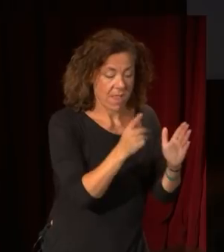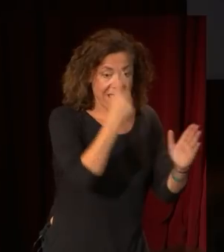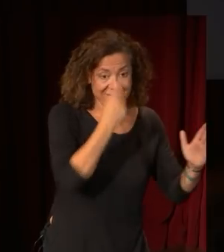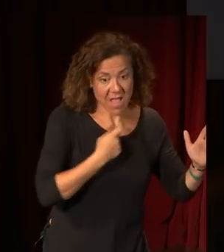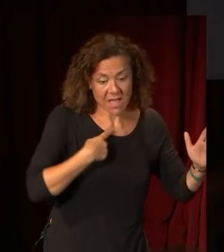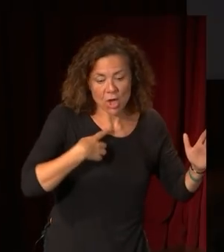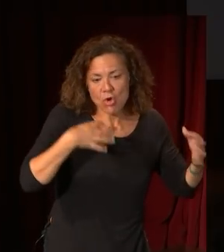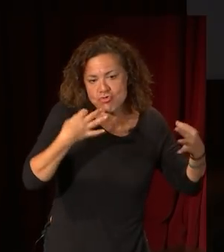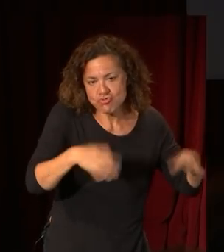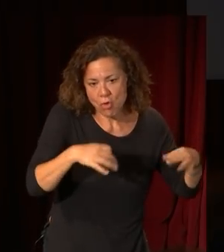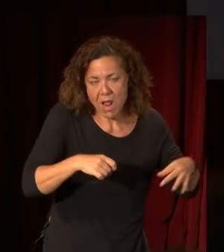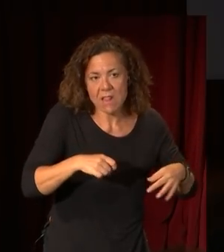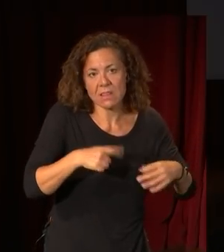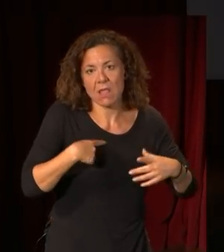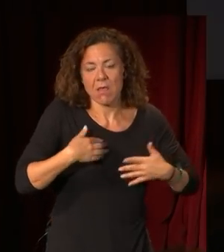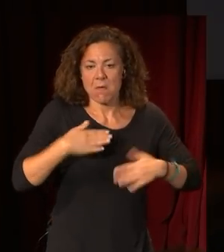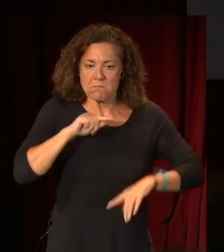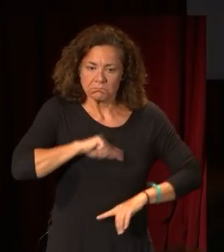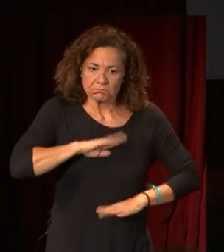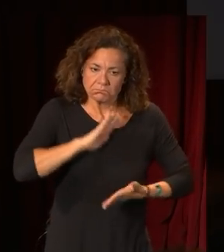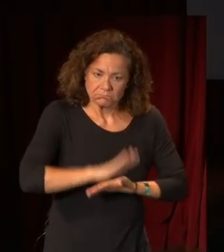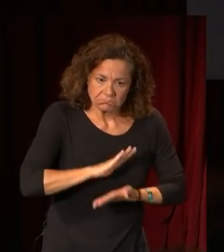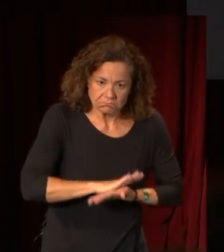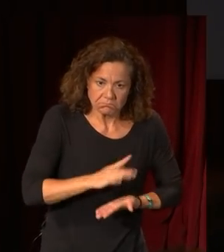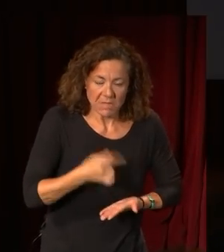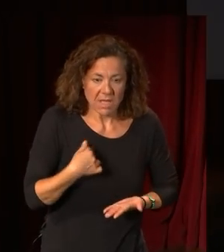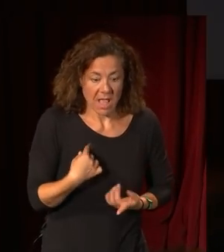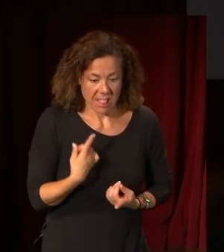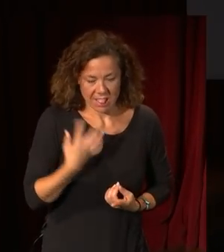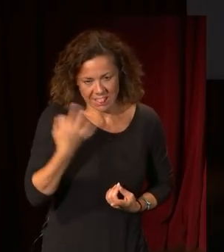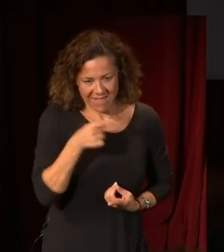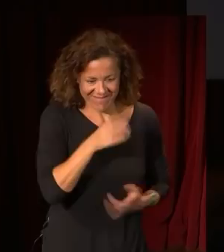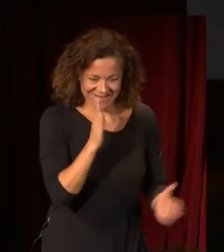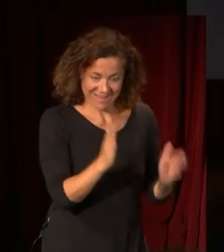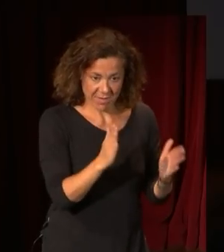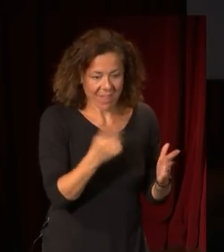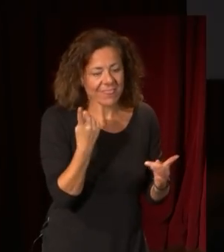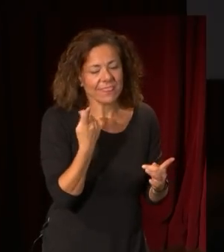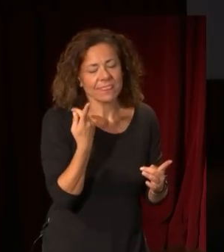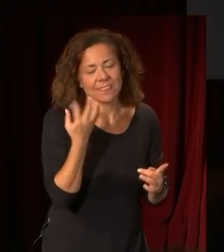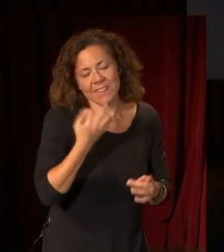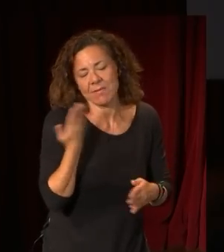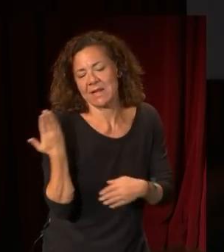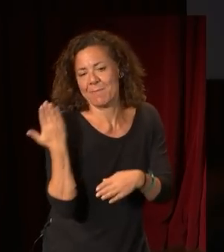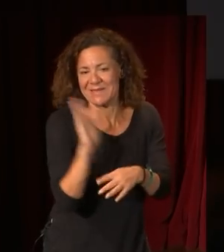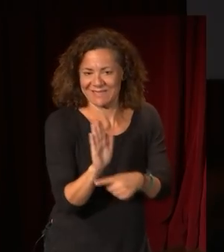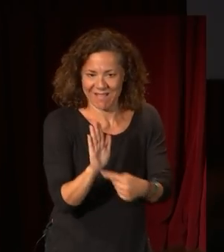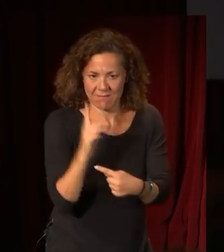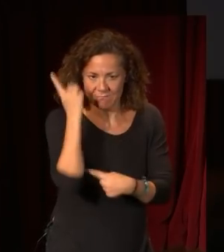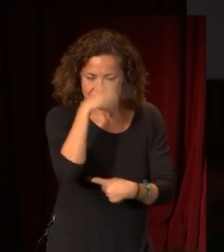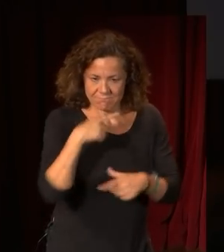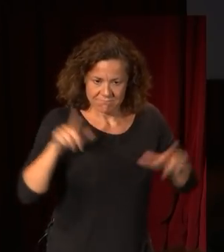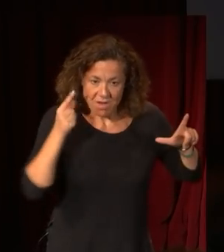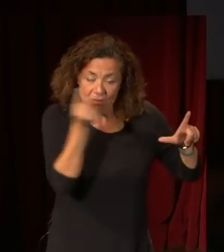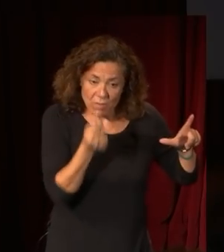convencional de dignidad de gravedad que había que tener que había que representar en un personaje retratado y al